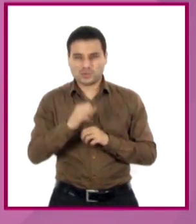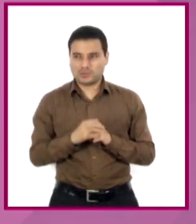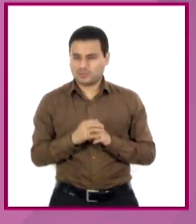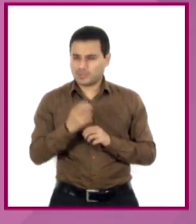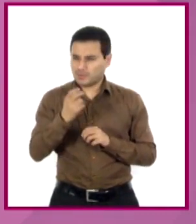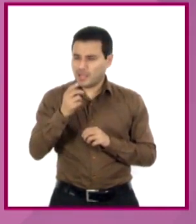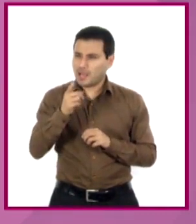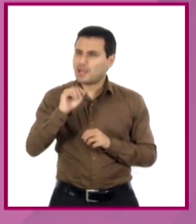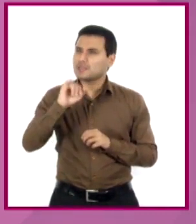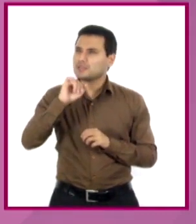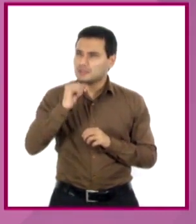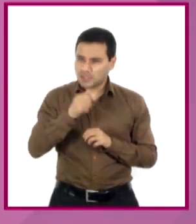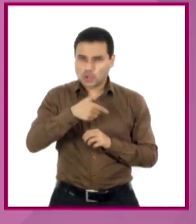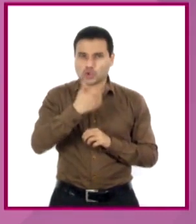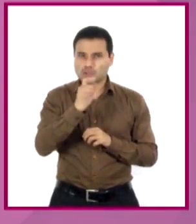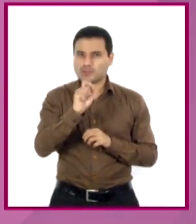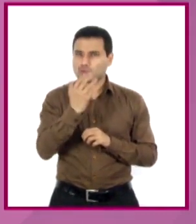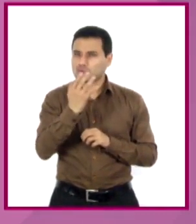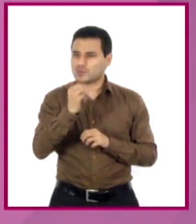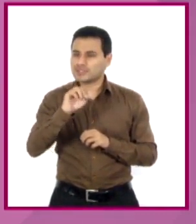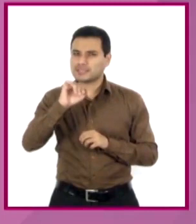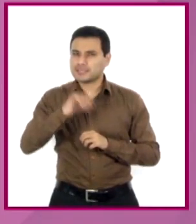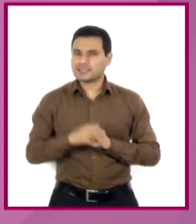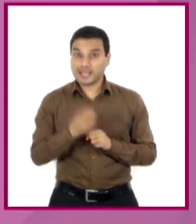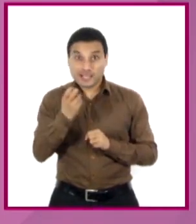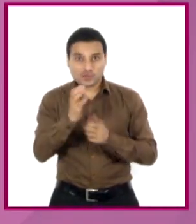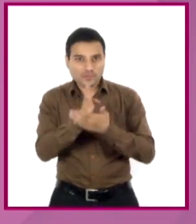número decimal, pero es también una fracción.